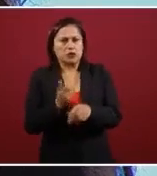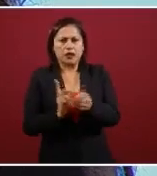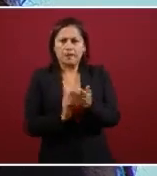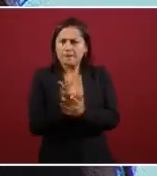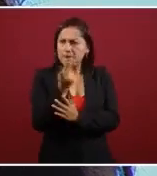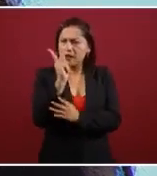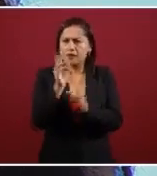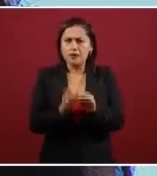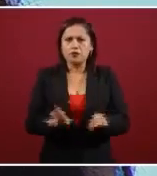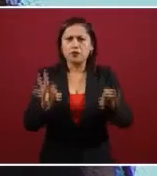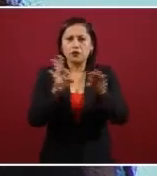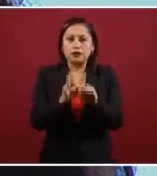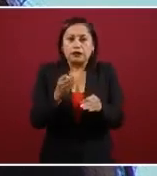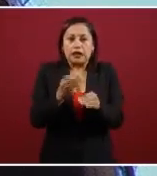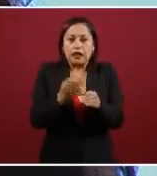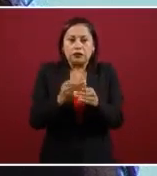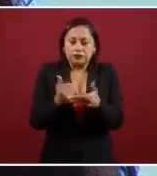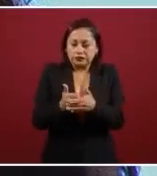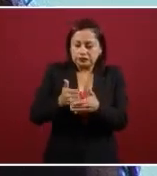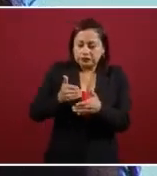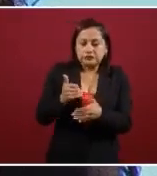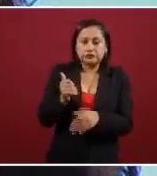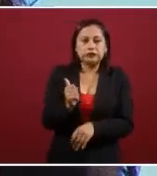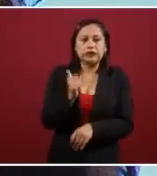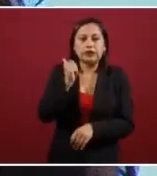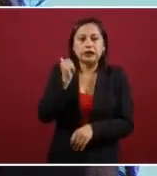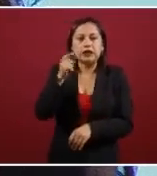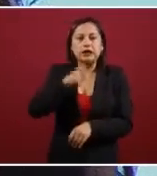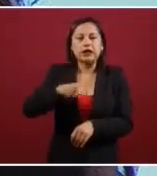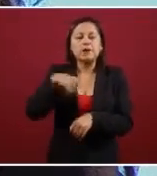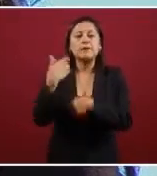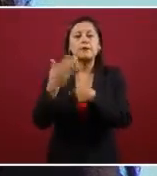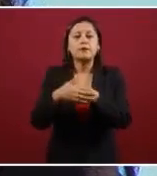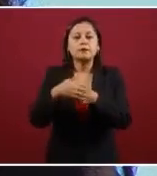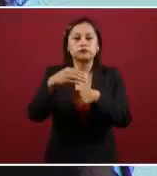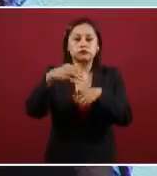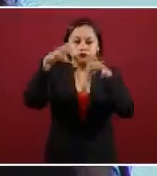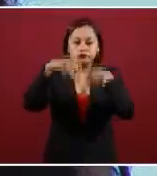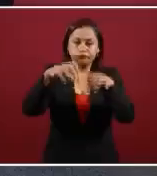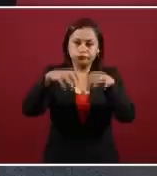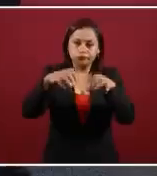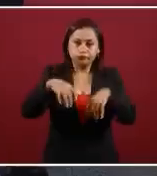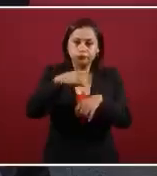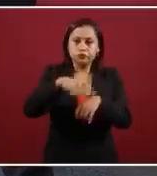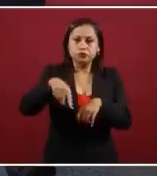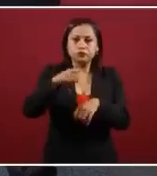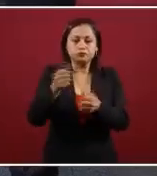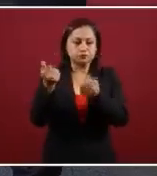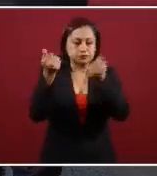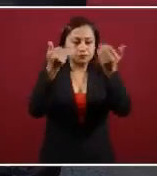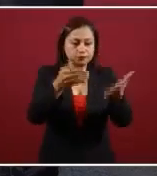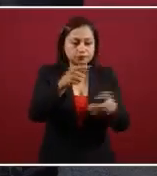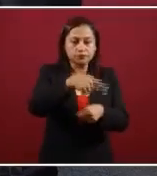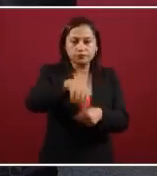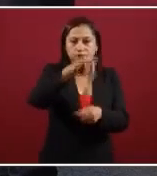en México y por eso es importante el sincronizar el que puedan estar llegando las plantas a las sembradoras y a los sembradores.